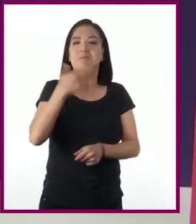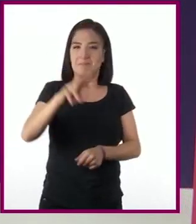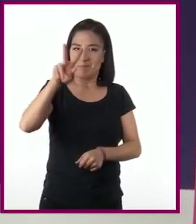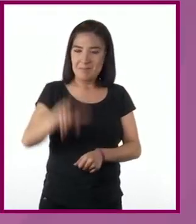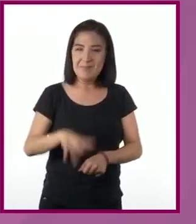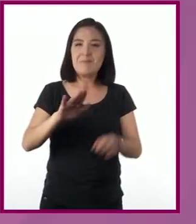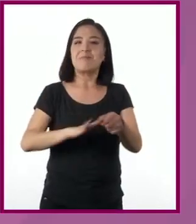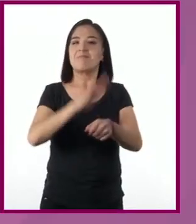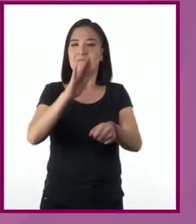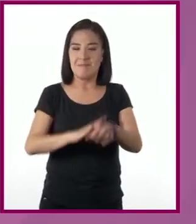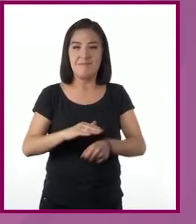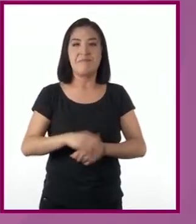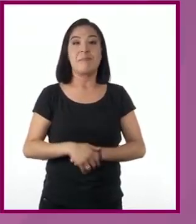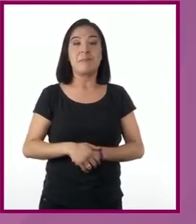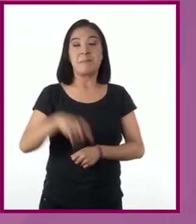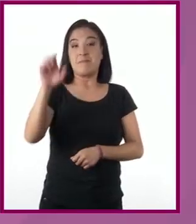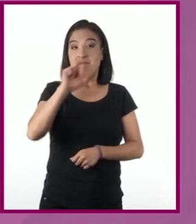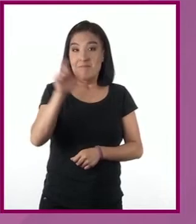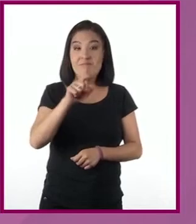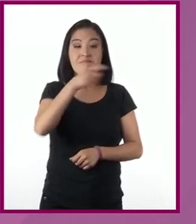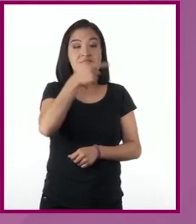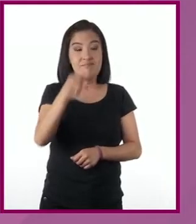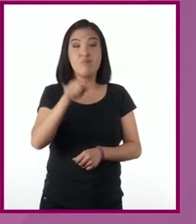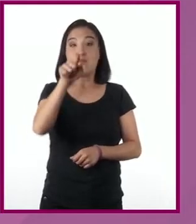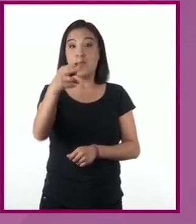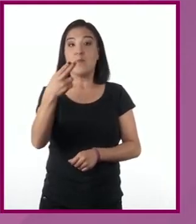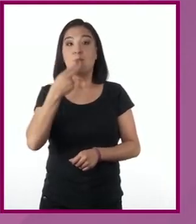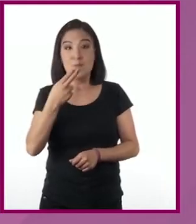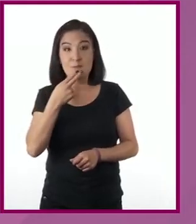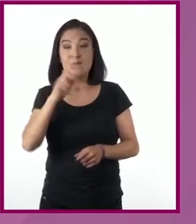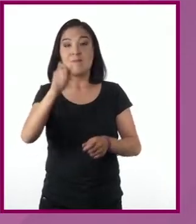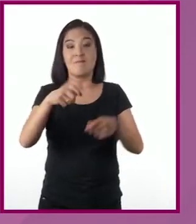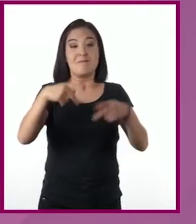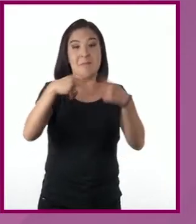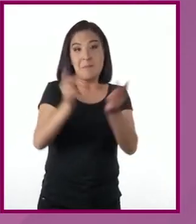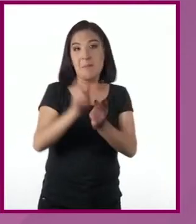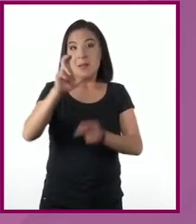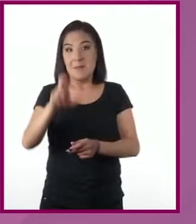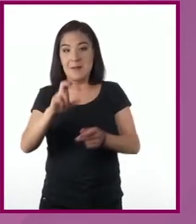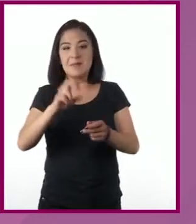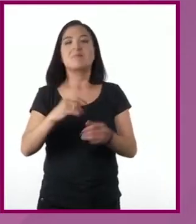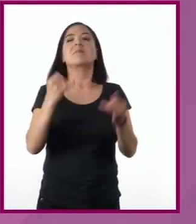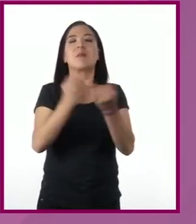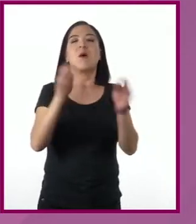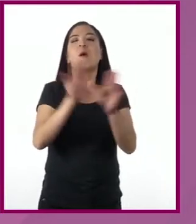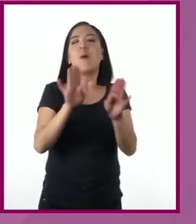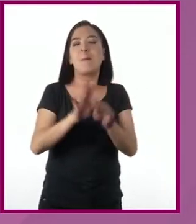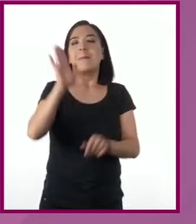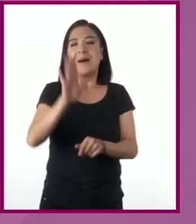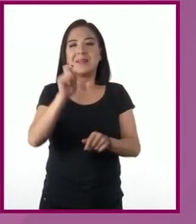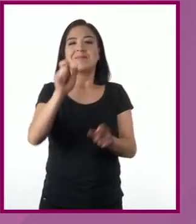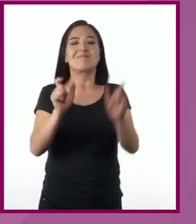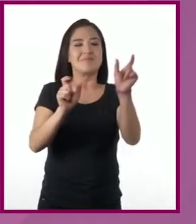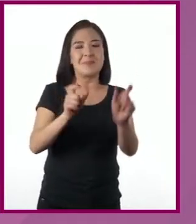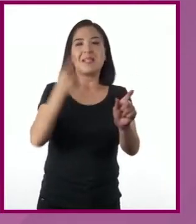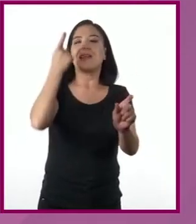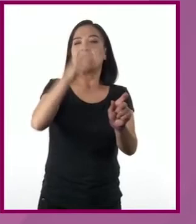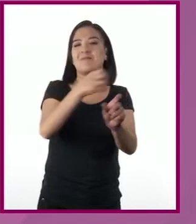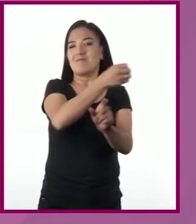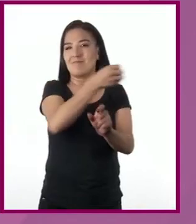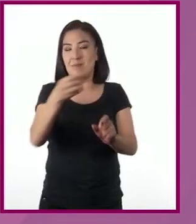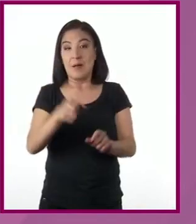este caso, si usas los trastes, es la condición de otra oración. Y en